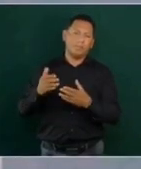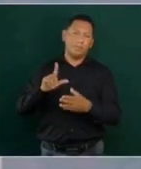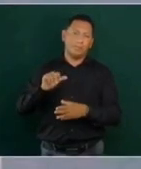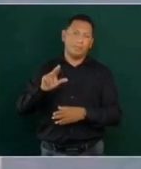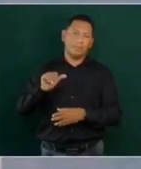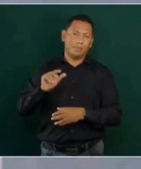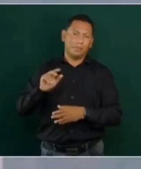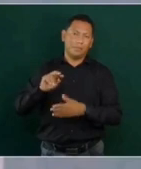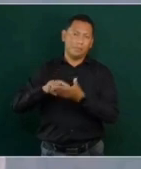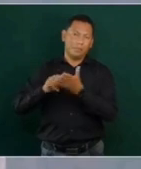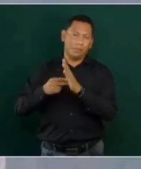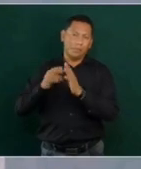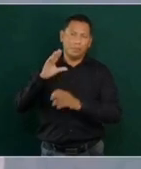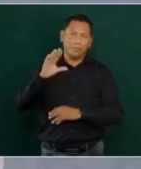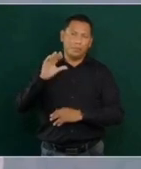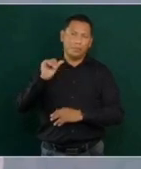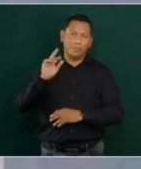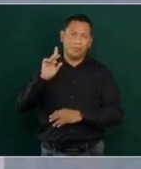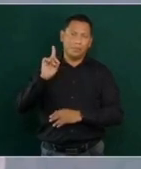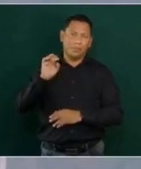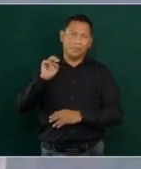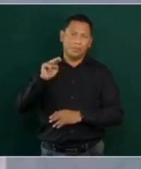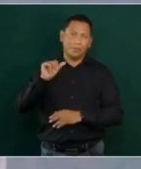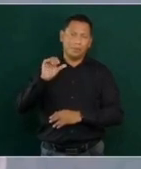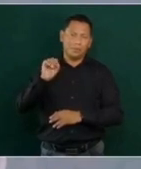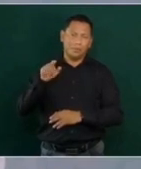con el ingeniero Cárdenas, Lula,